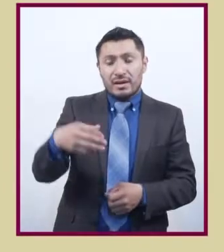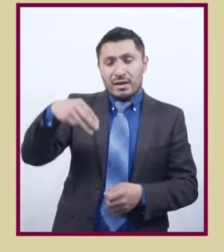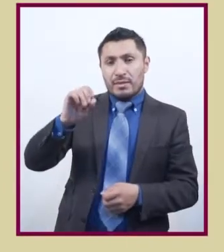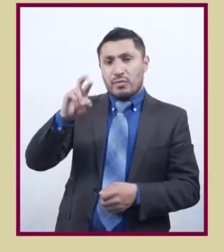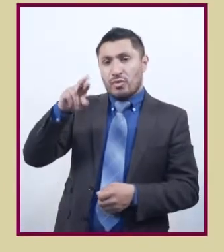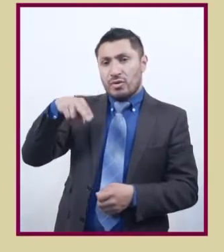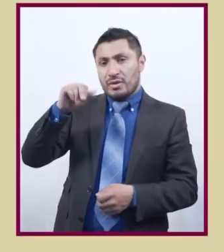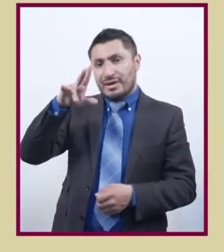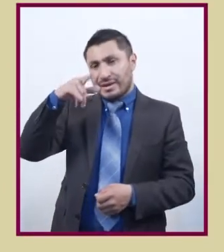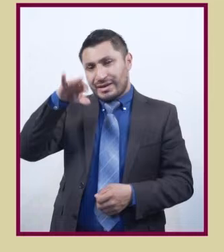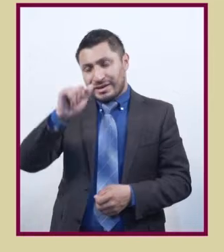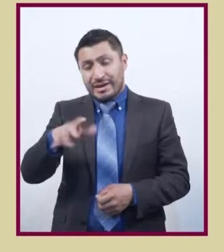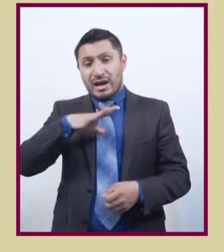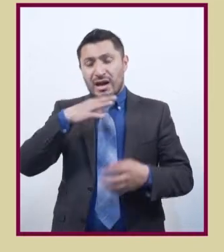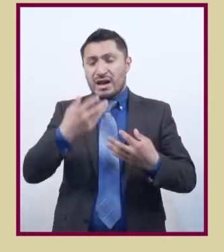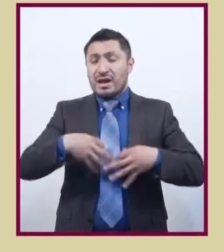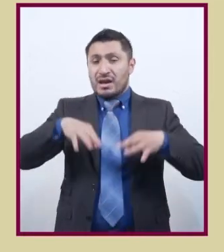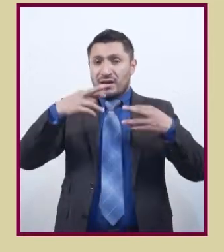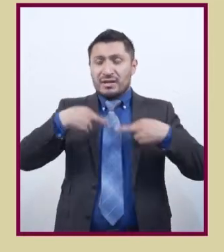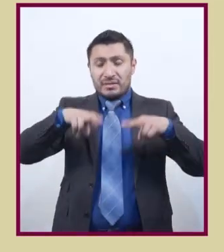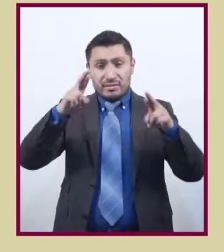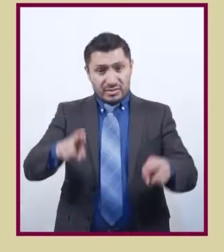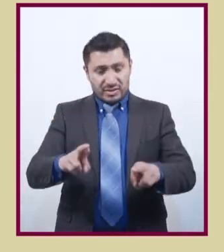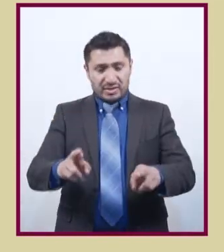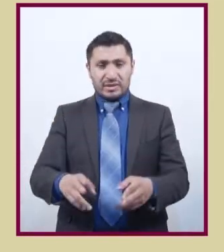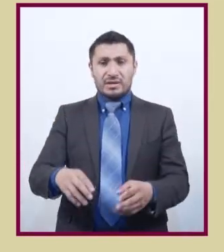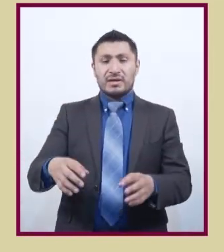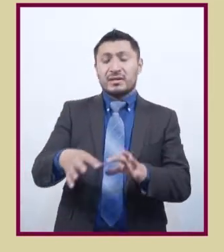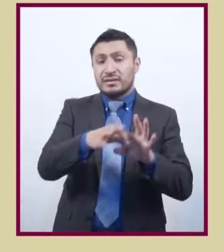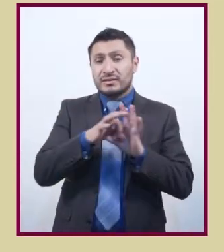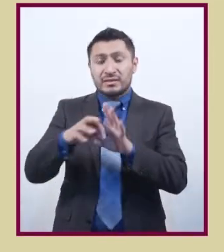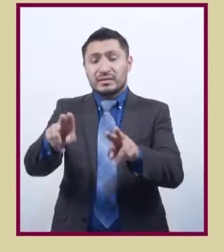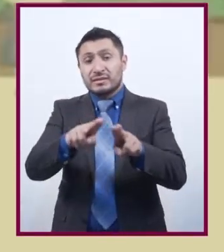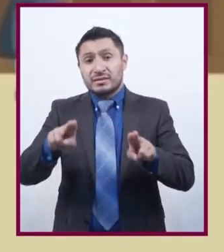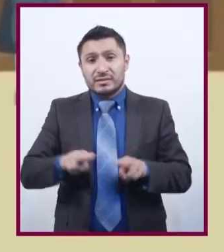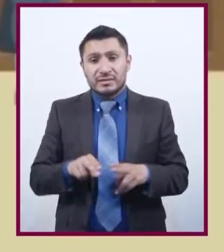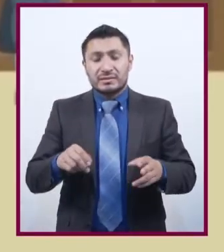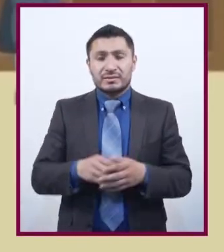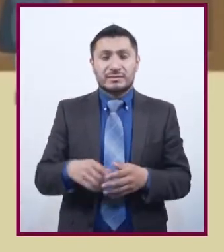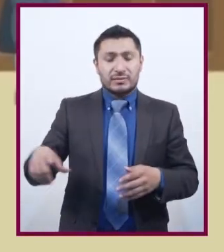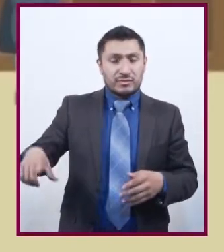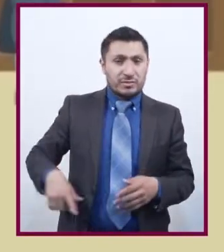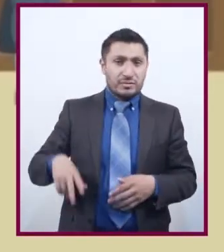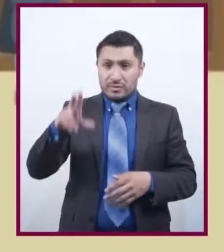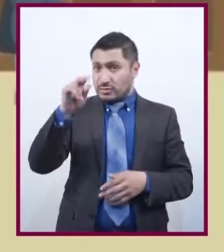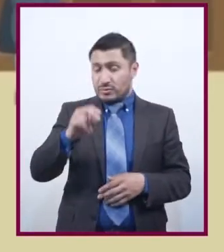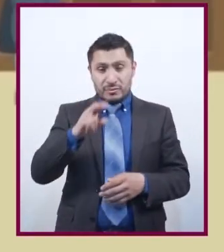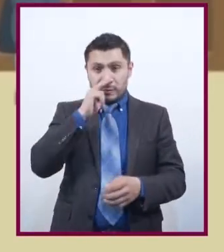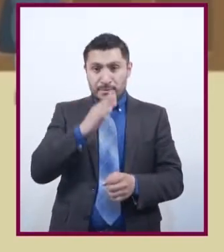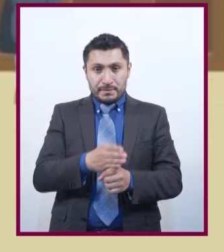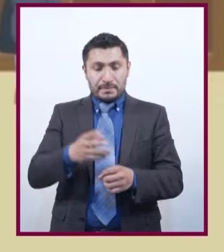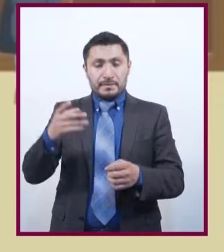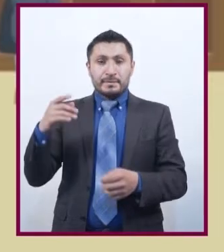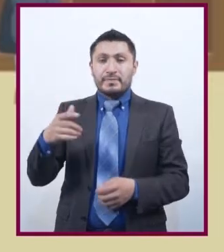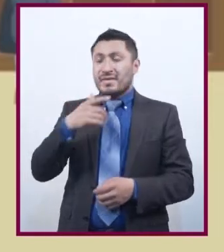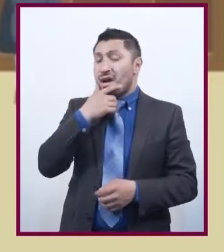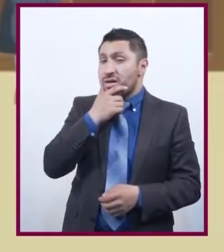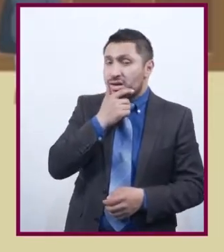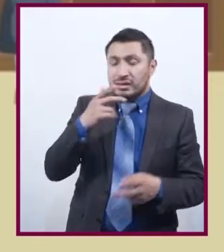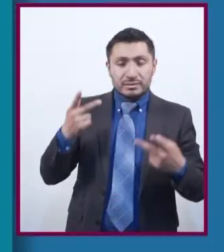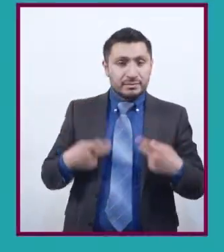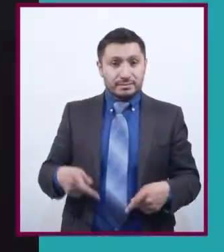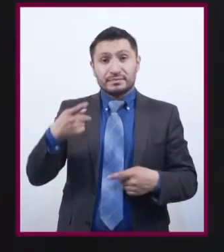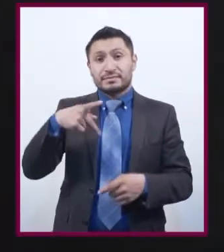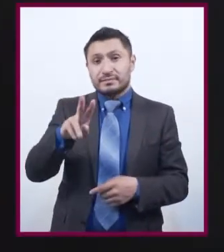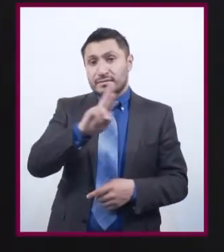y la monarquía se convirtió en un símbolo de cohesión nacional cabe Resaltar el gobierno no estaba en manos de los